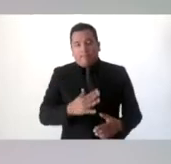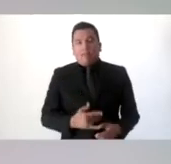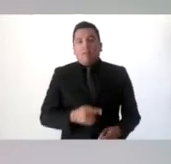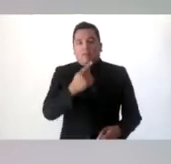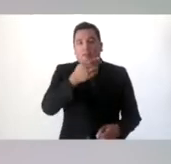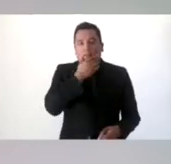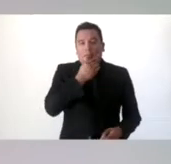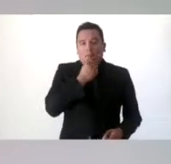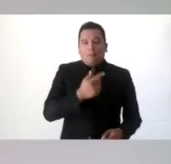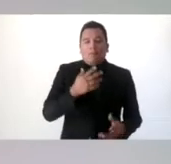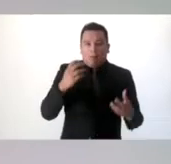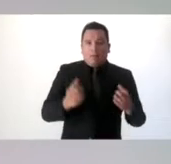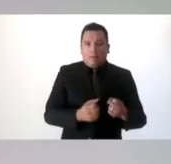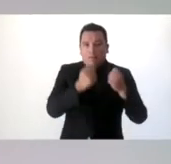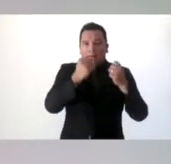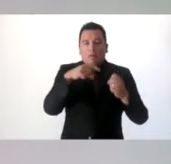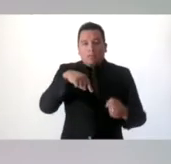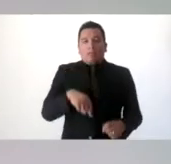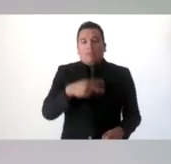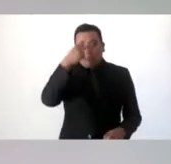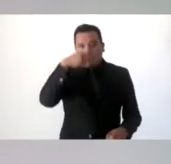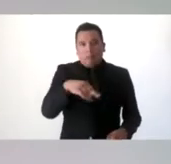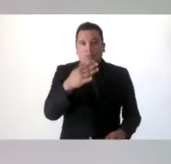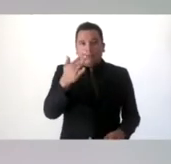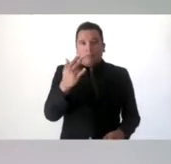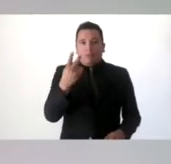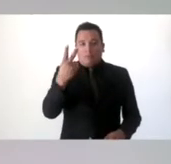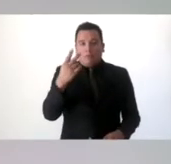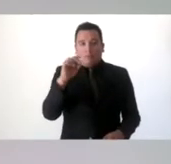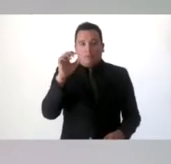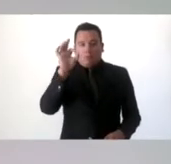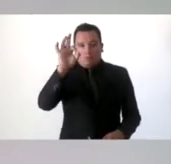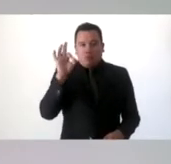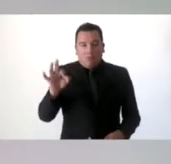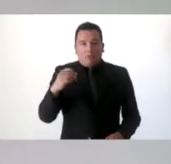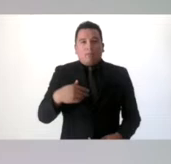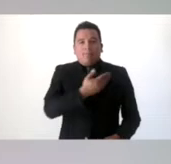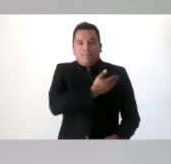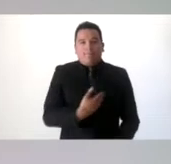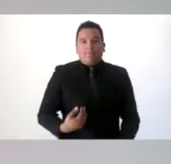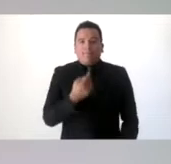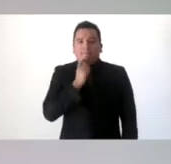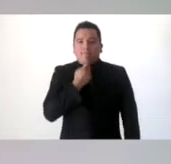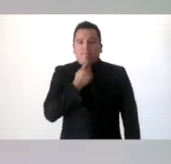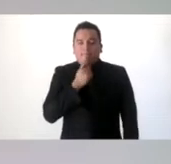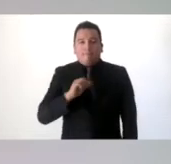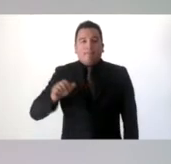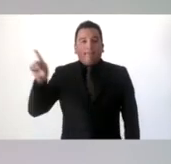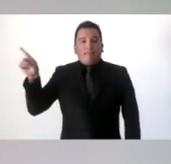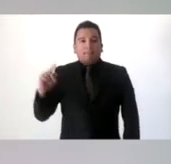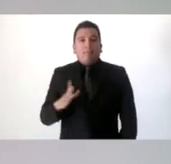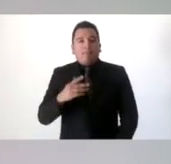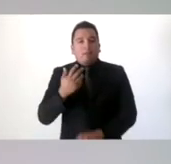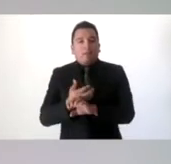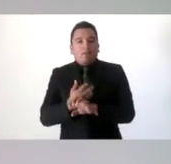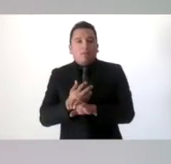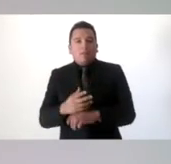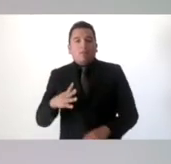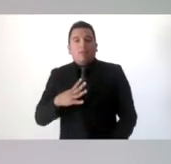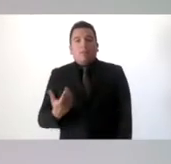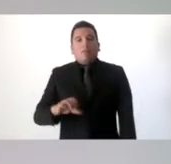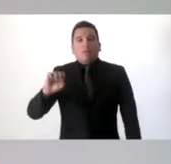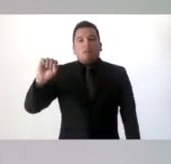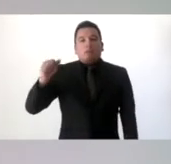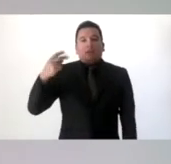por 52%, el presidente López Obrador. Y en Estados Unidos esa votación tuvo 62% de